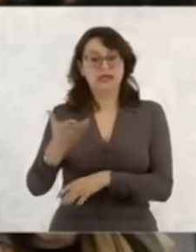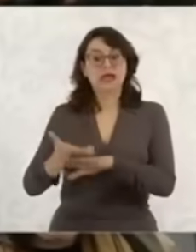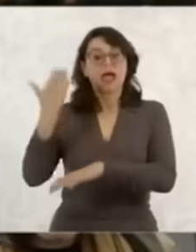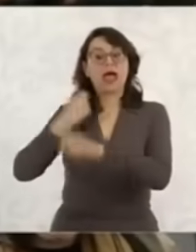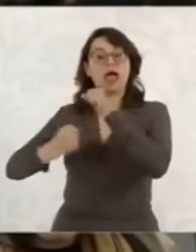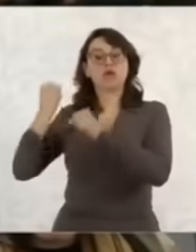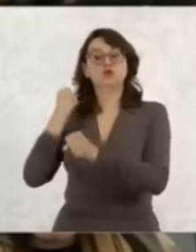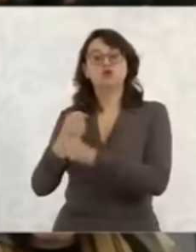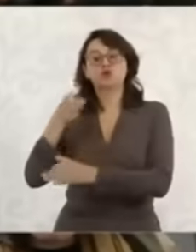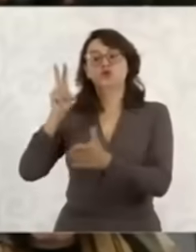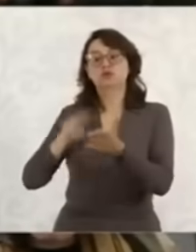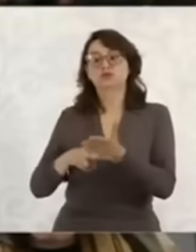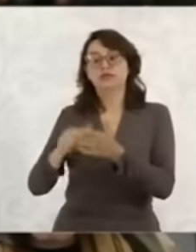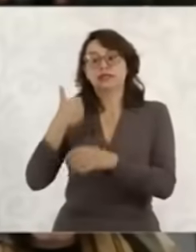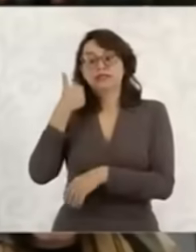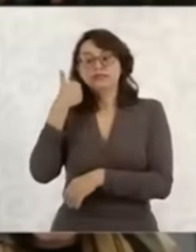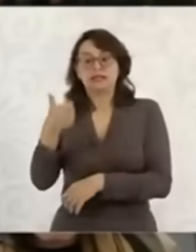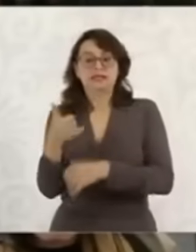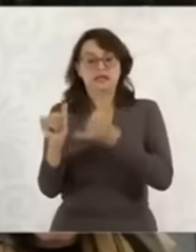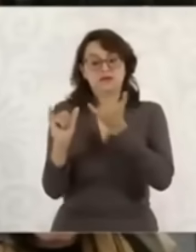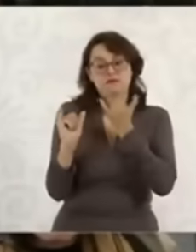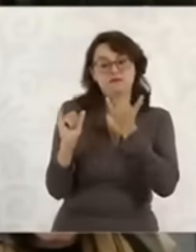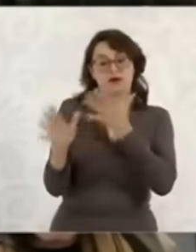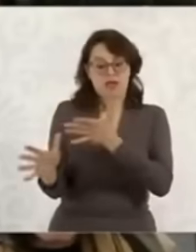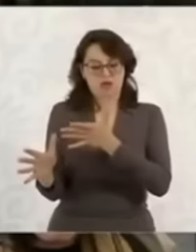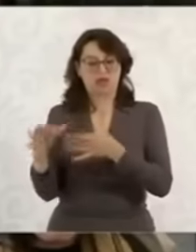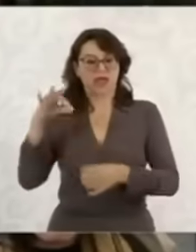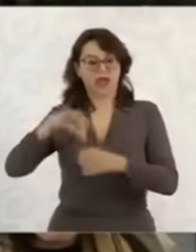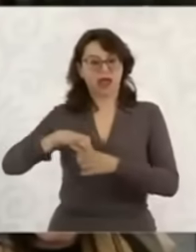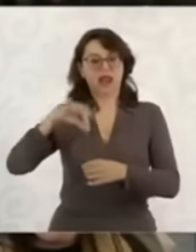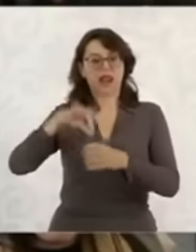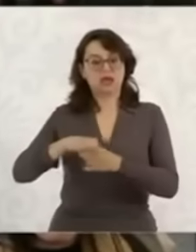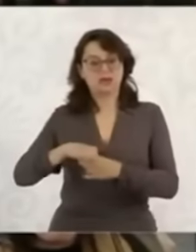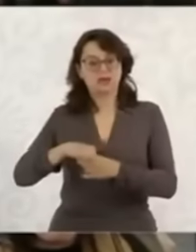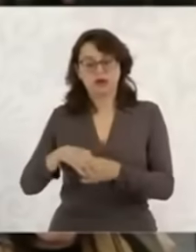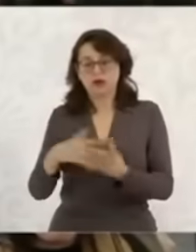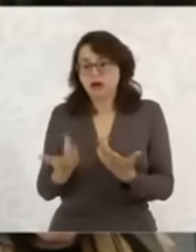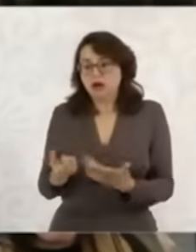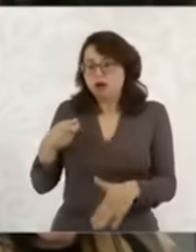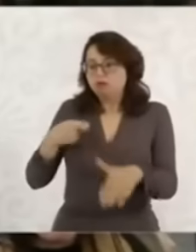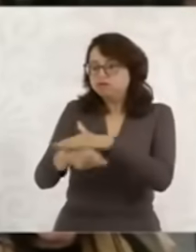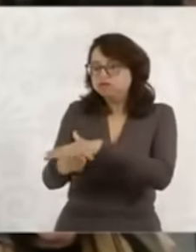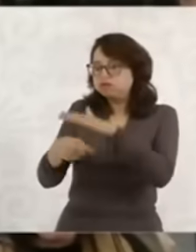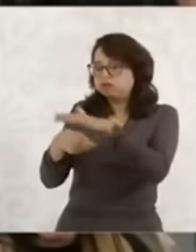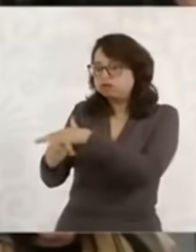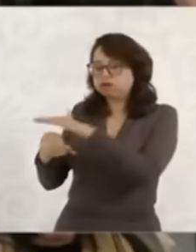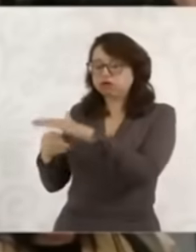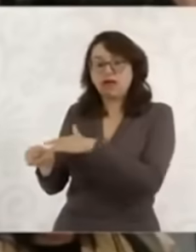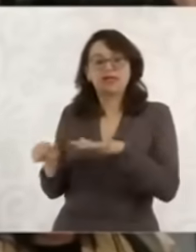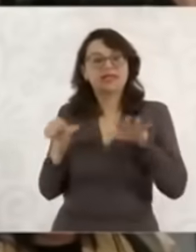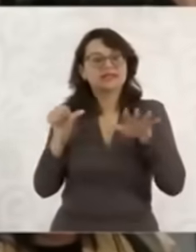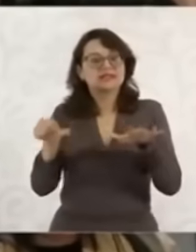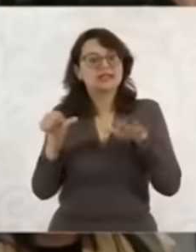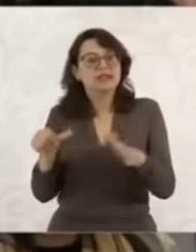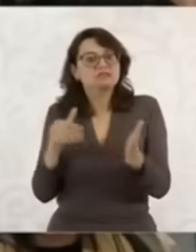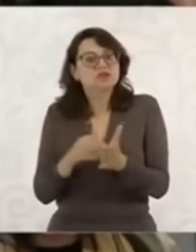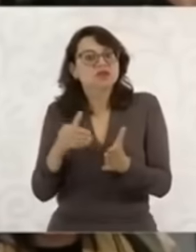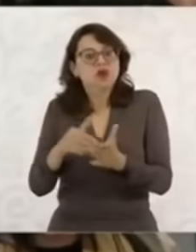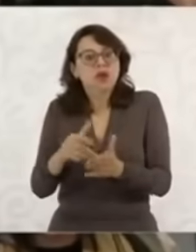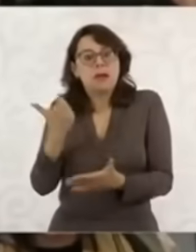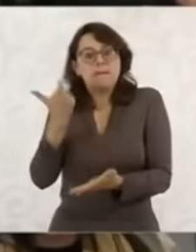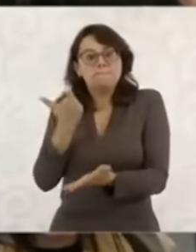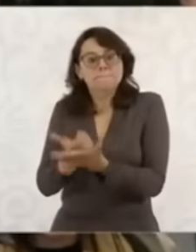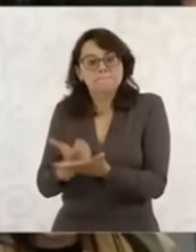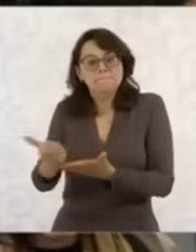de pesos en contratos del PRI, del PAN y de los gobiernos panistas. En el PRI de Alito Moreno lo contrataron